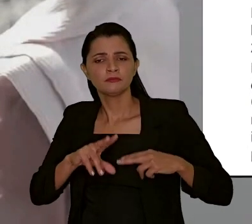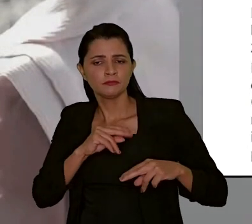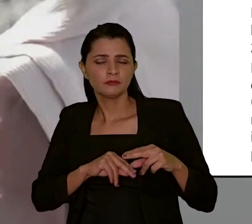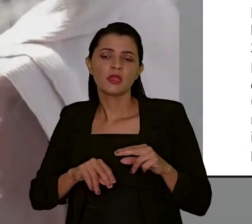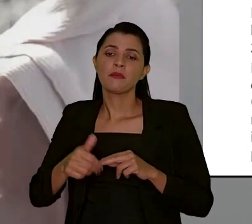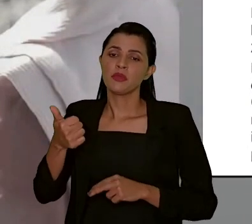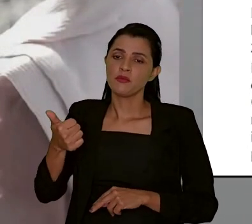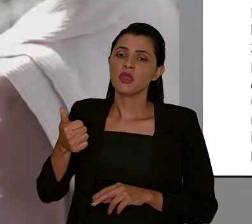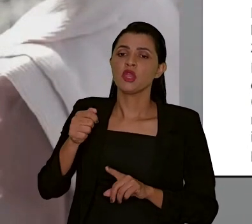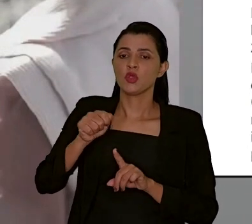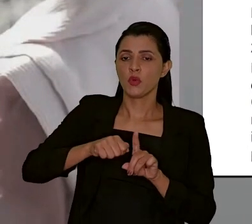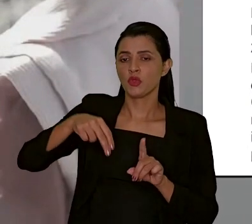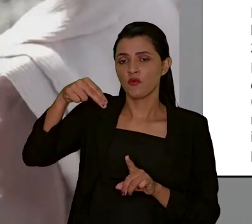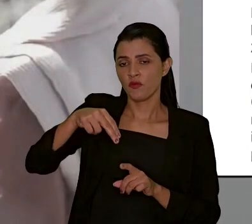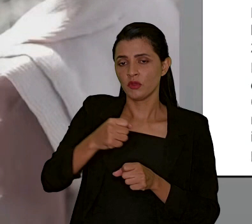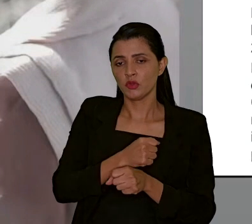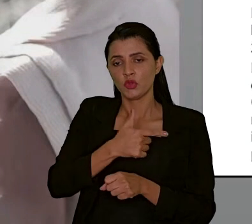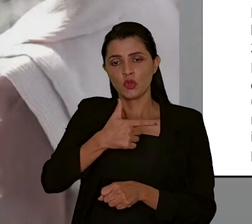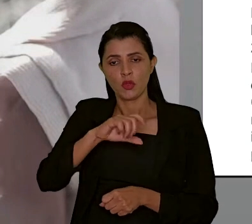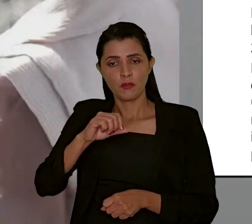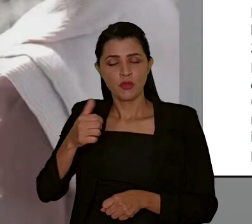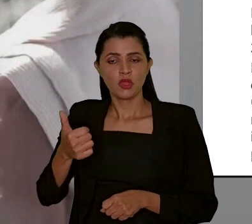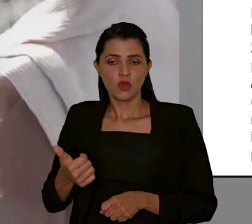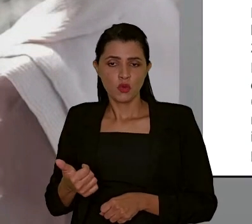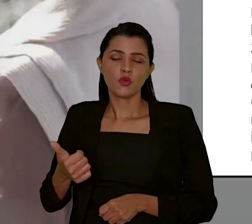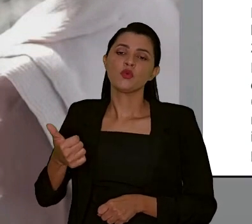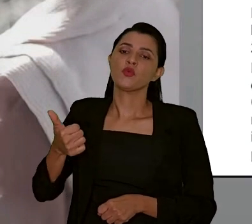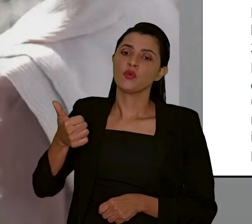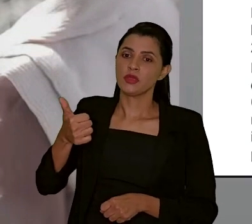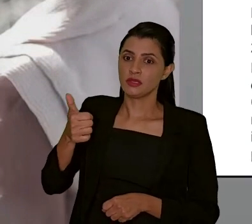de noviembre de 2000, por ley